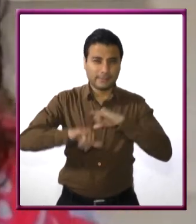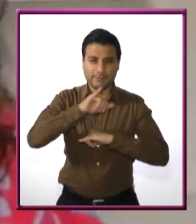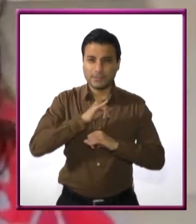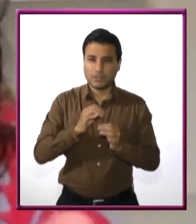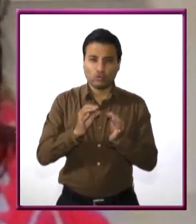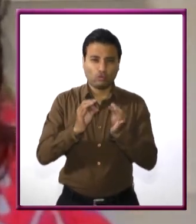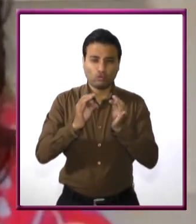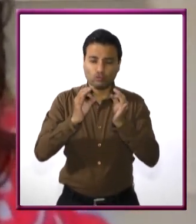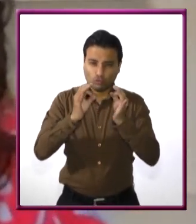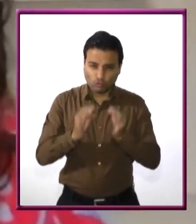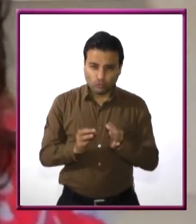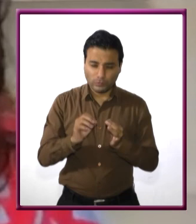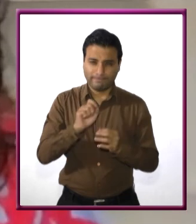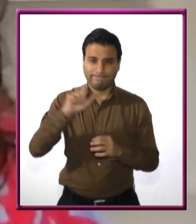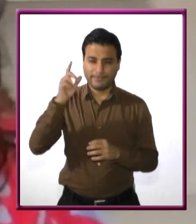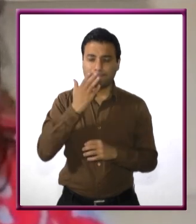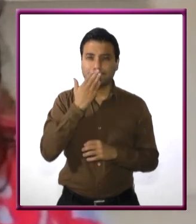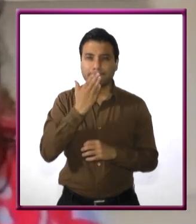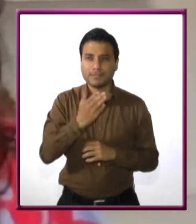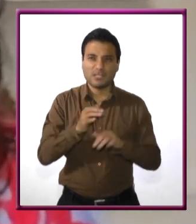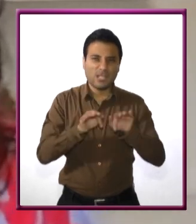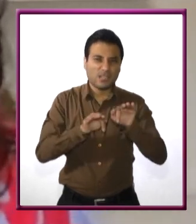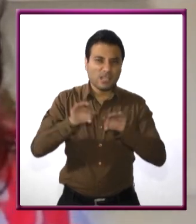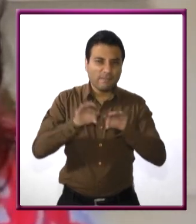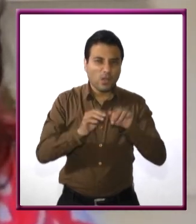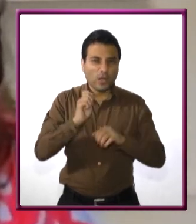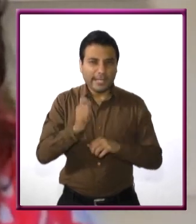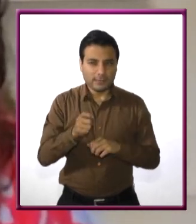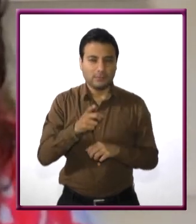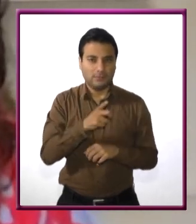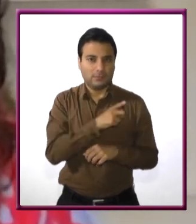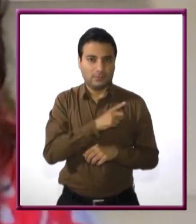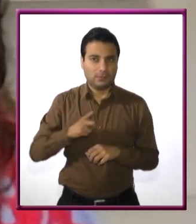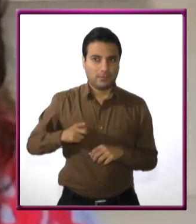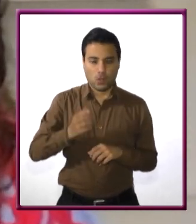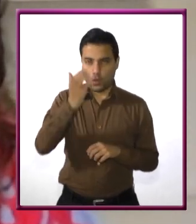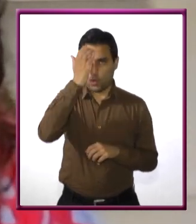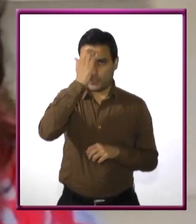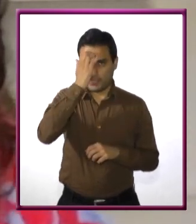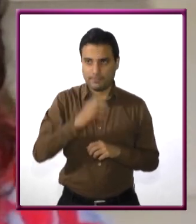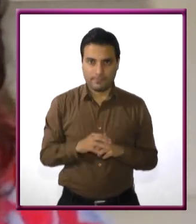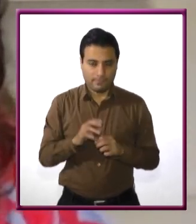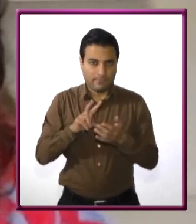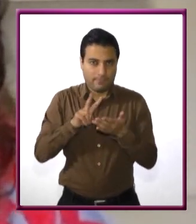científicos, los humanistas, las humanistas también están haciendo para crear